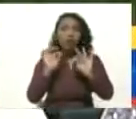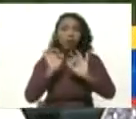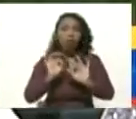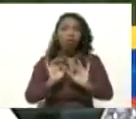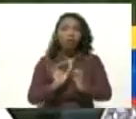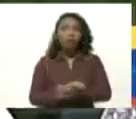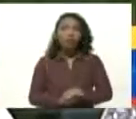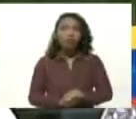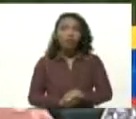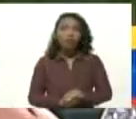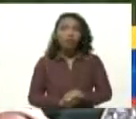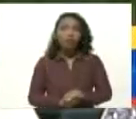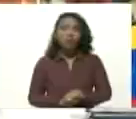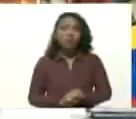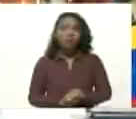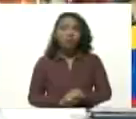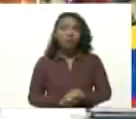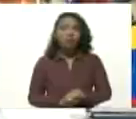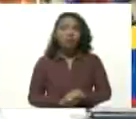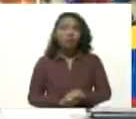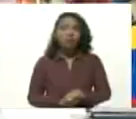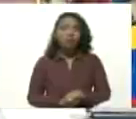limitación.